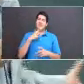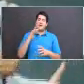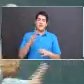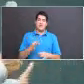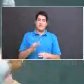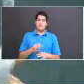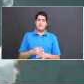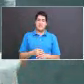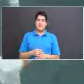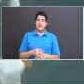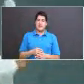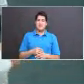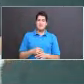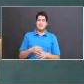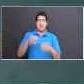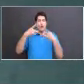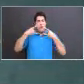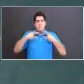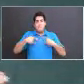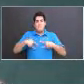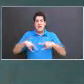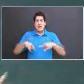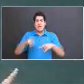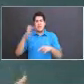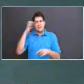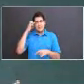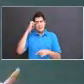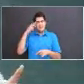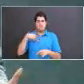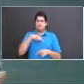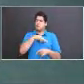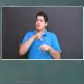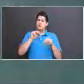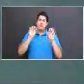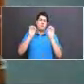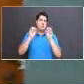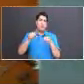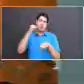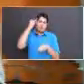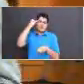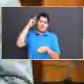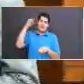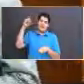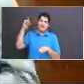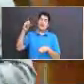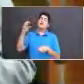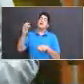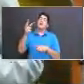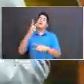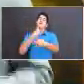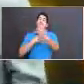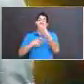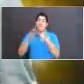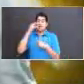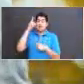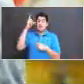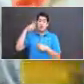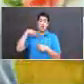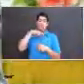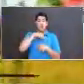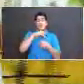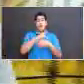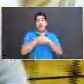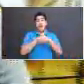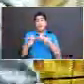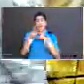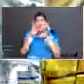Así, lógicamente, humanamente, podemos imaginarnos nosotros que va a venir el Señor, nos va a transformar, que yo voy